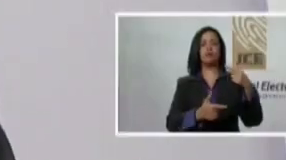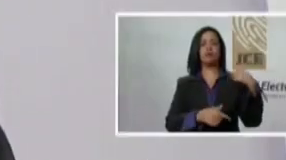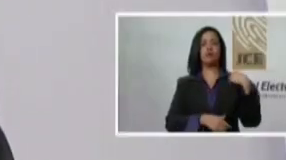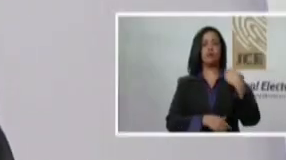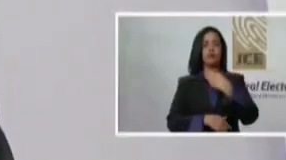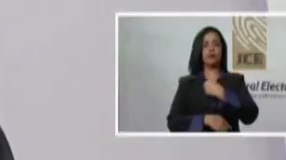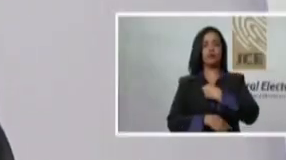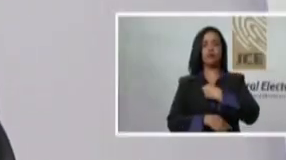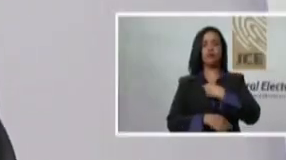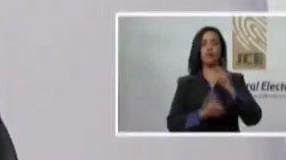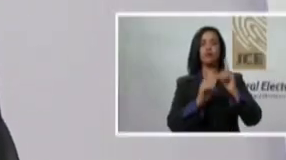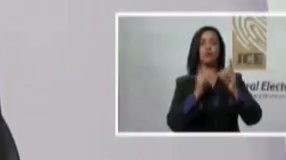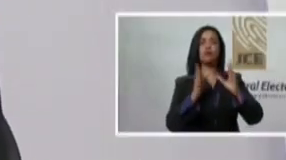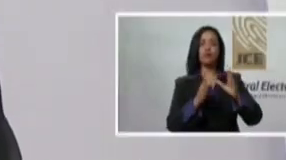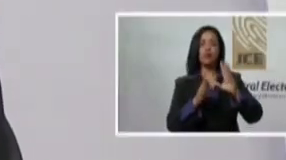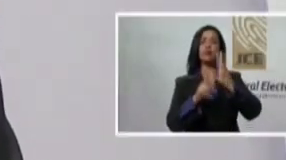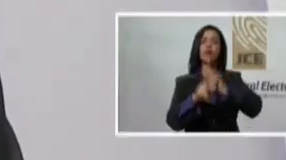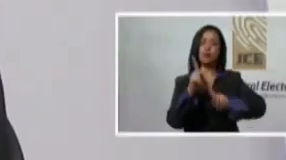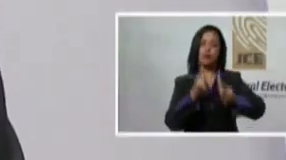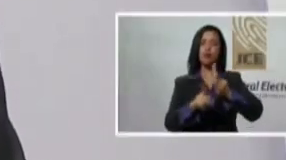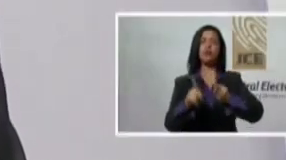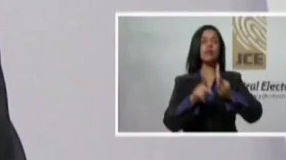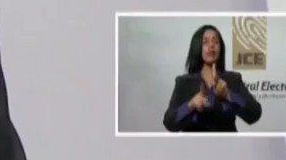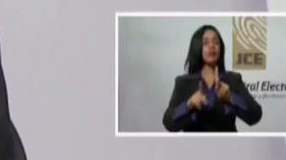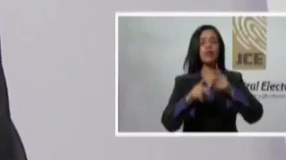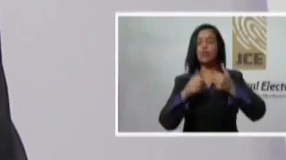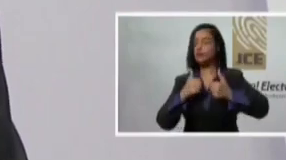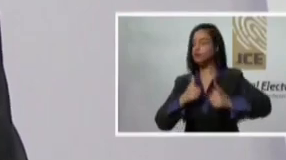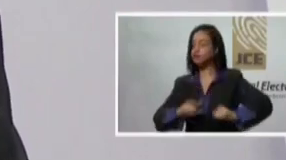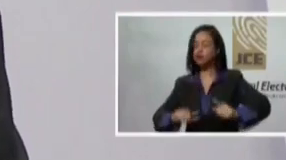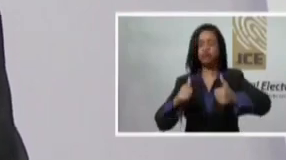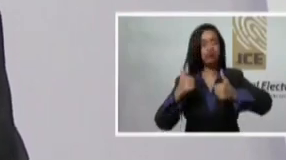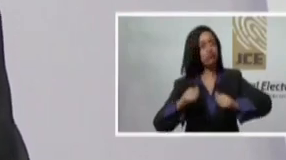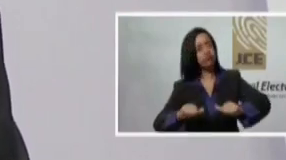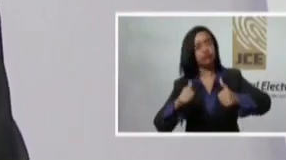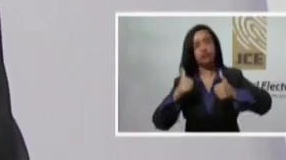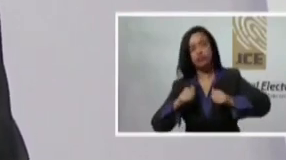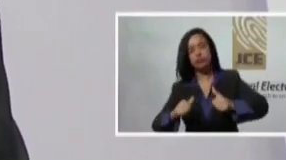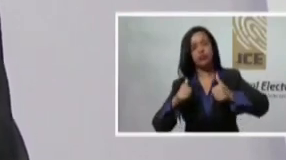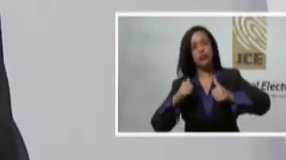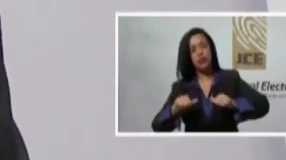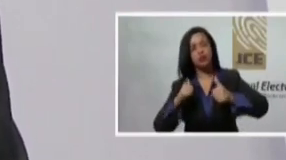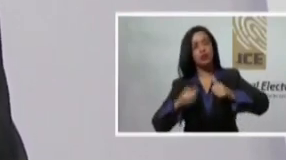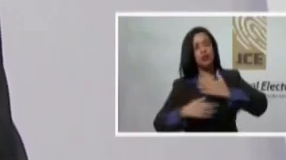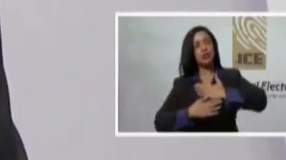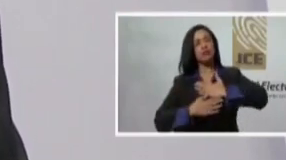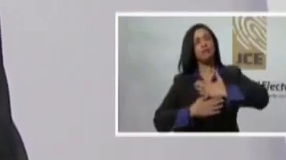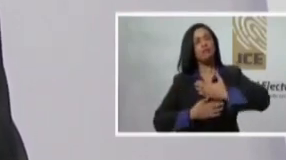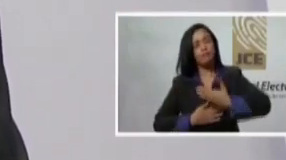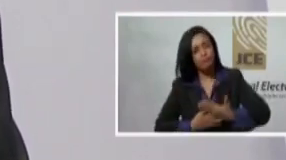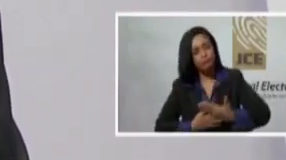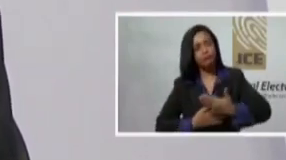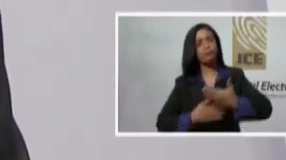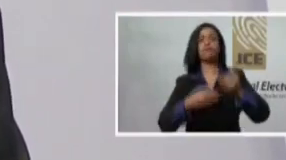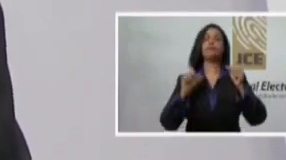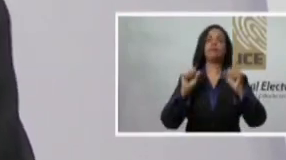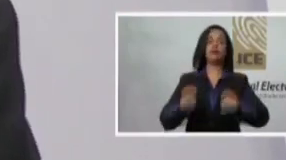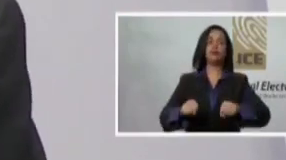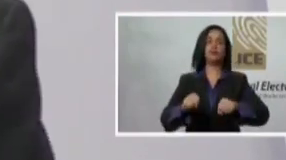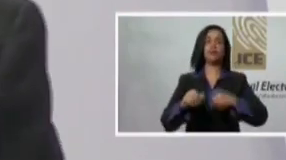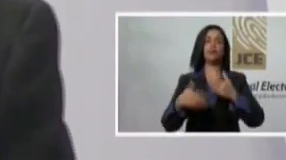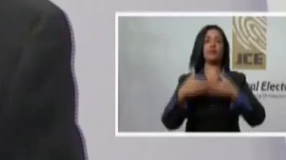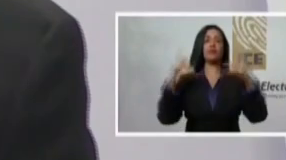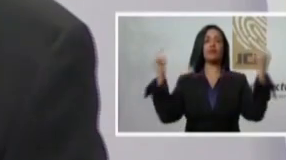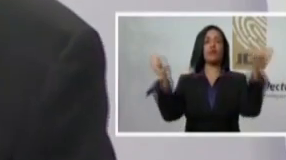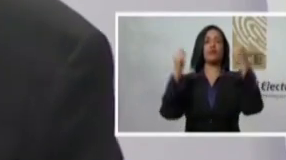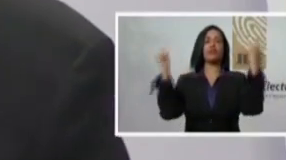personal que con tanto esfuerzo y dedicación han hecho posible la